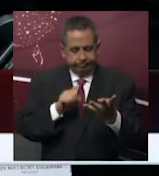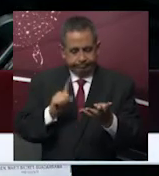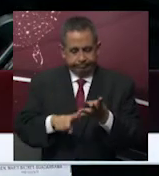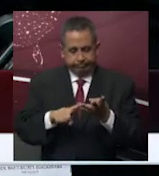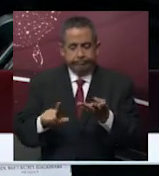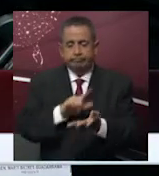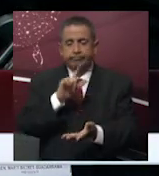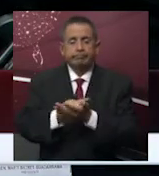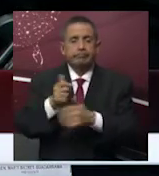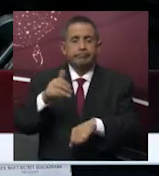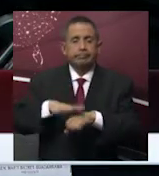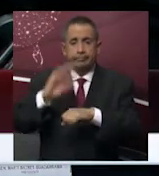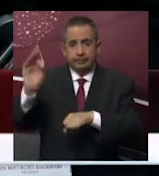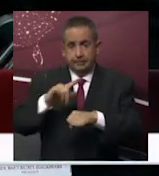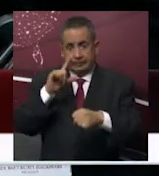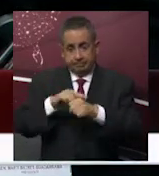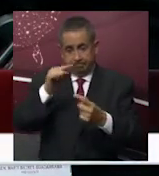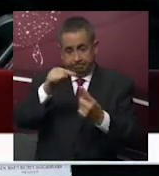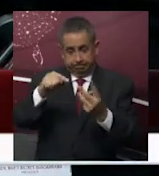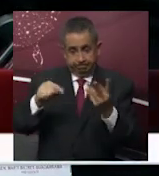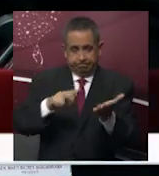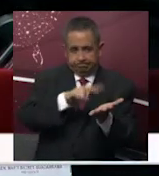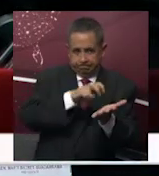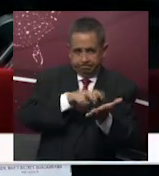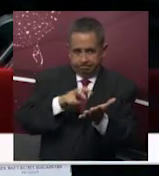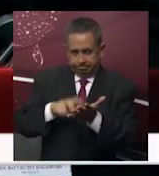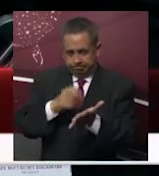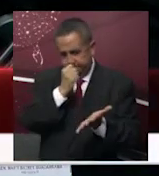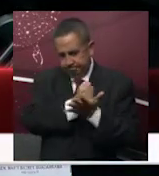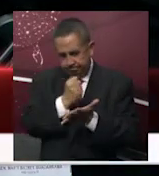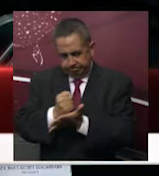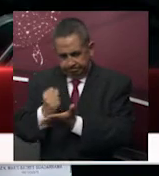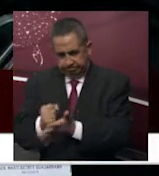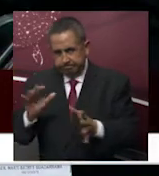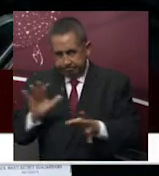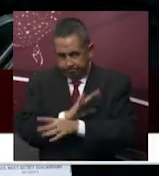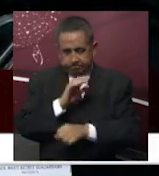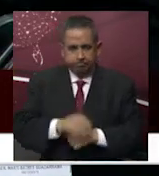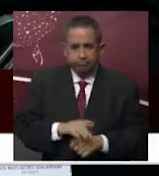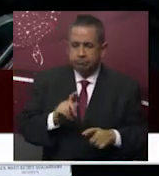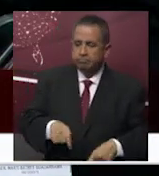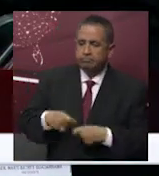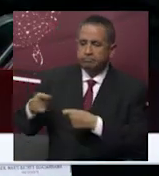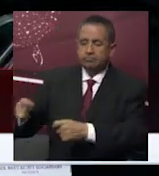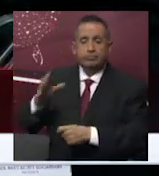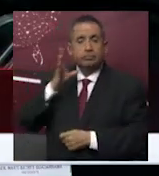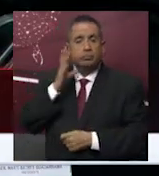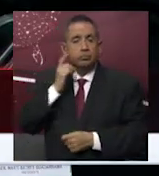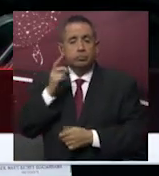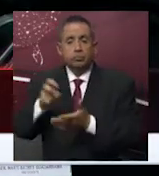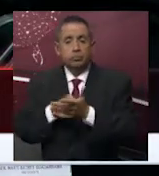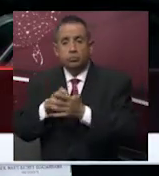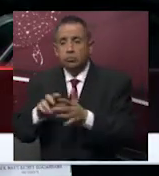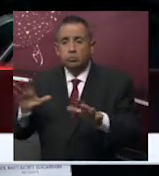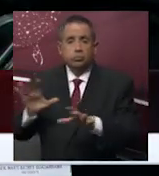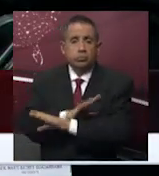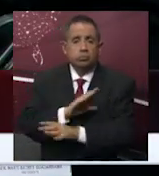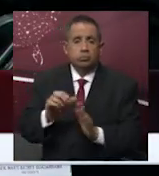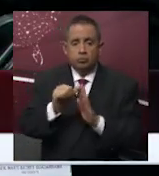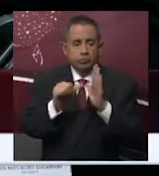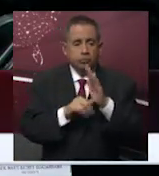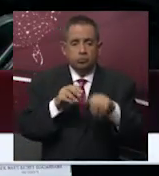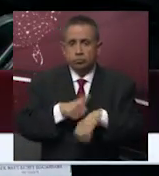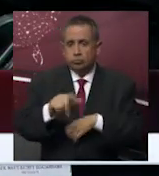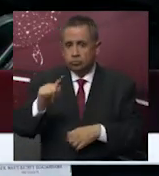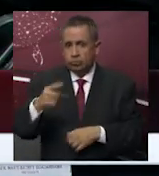la Administración Pública Federal. Se remite a la Cámara de Diputados para los efectos del artículo 72 constitucional.